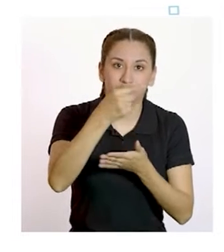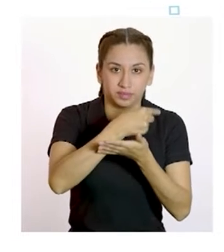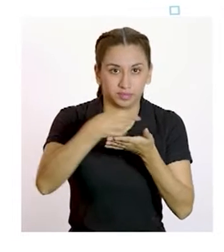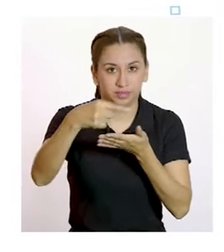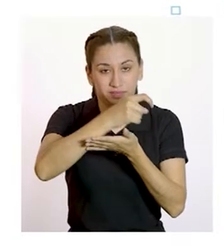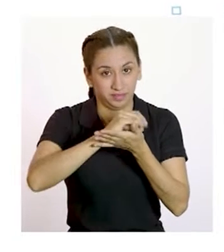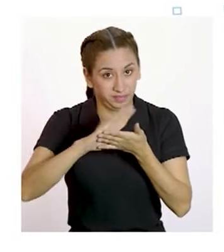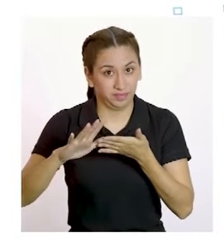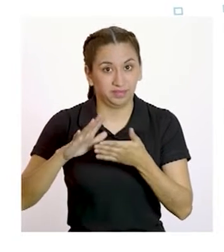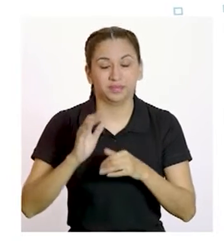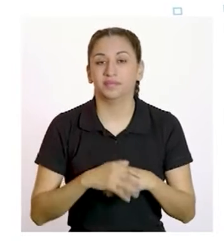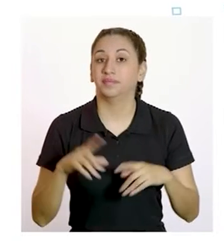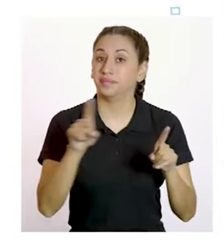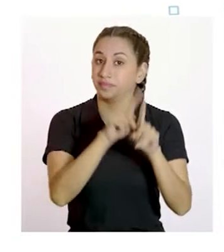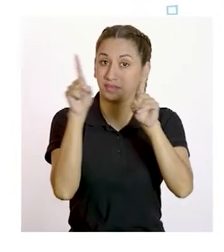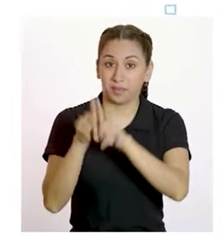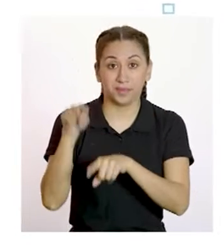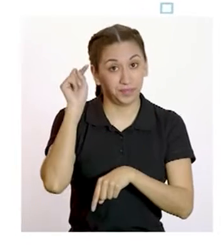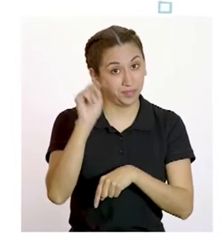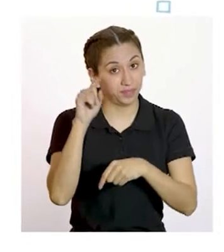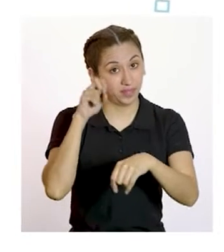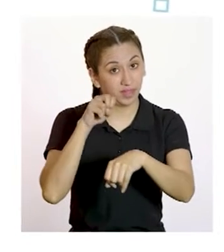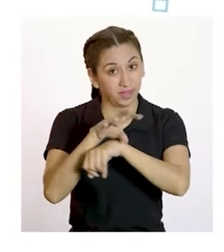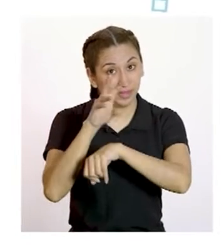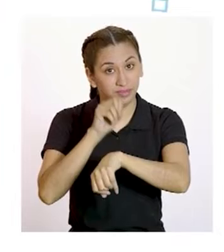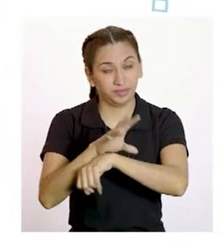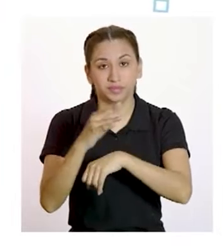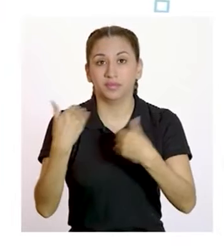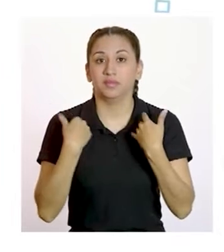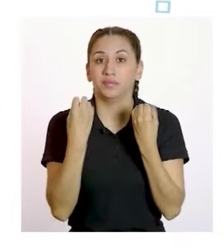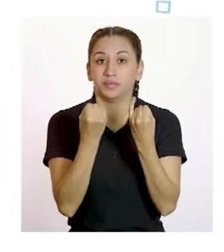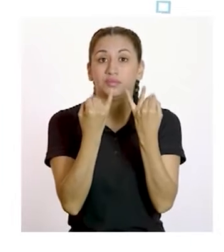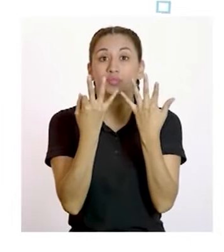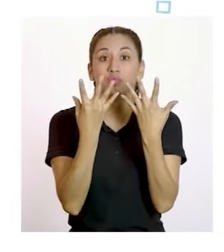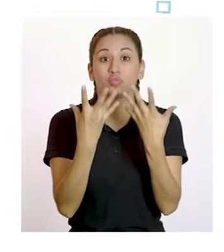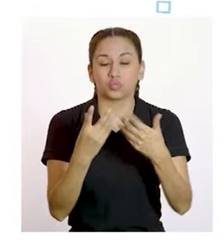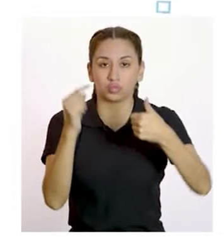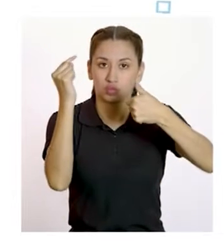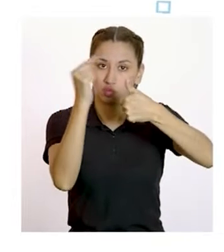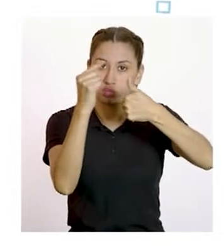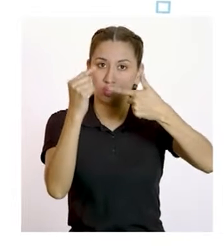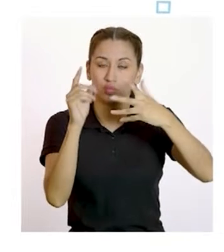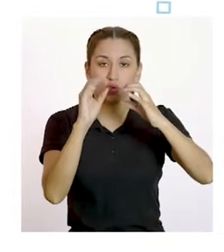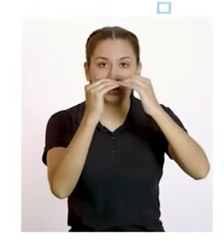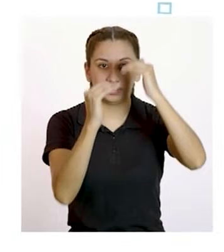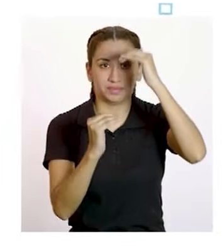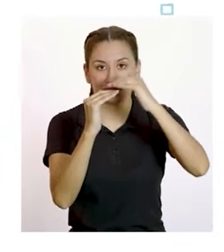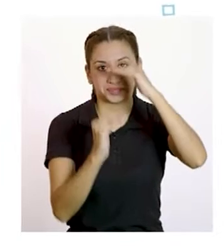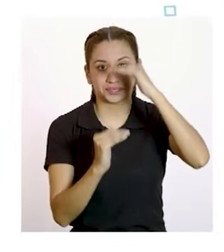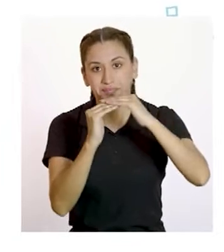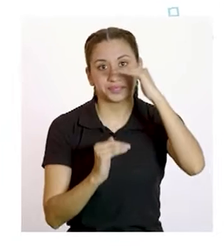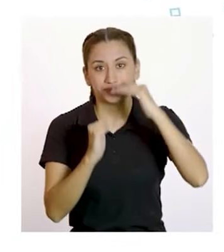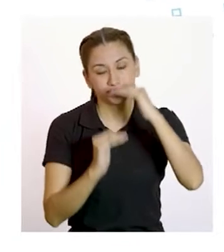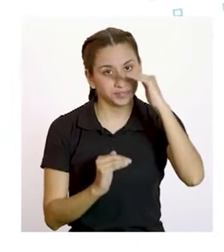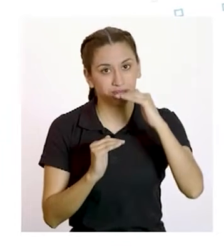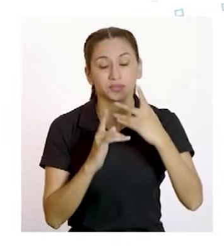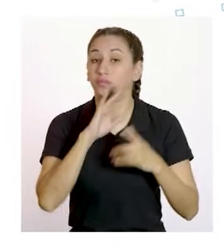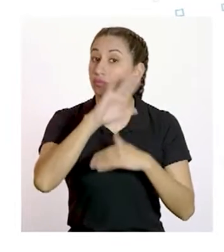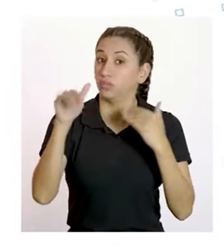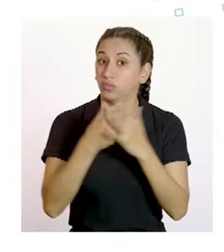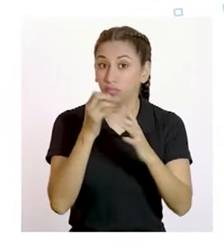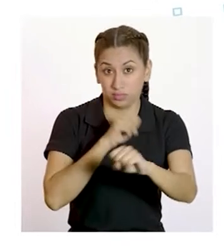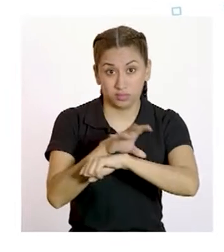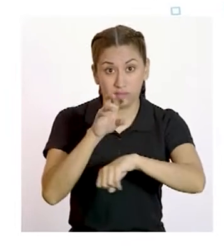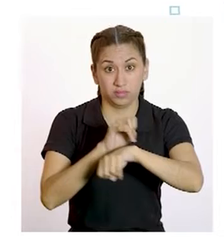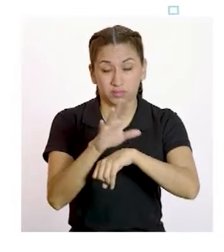Semana Santa. Asimismo, estas recomendaciones son numeradas o separadas en viñetas. Todas